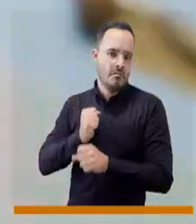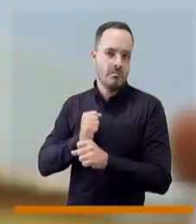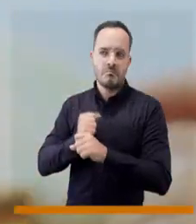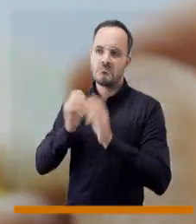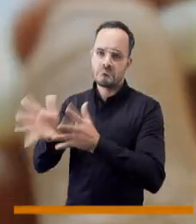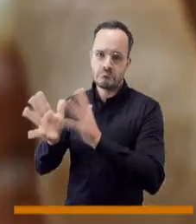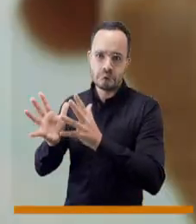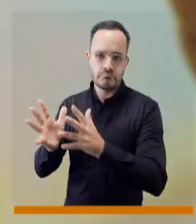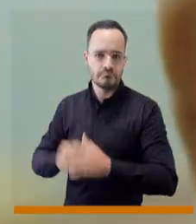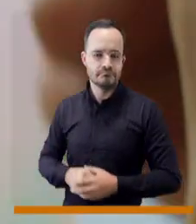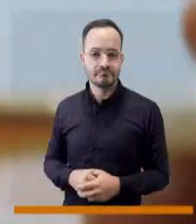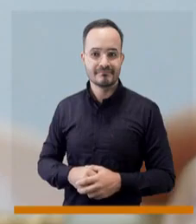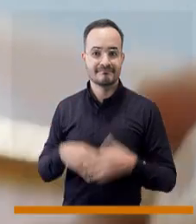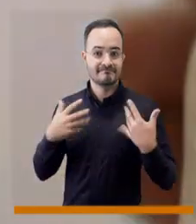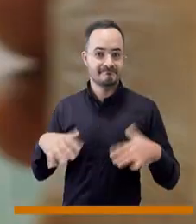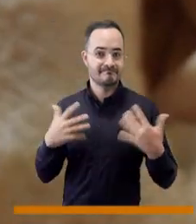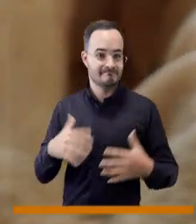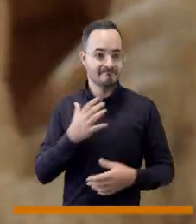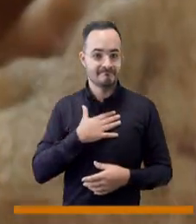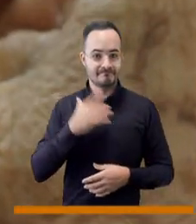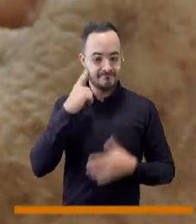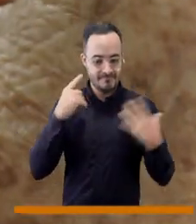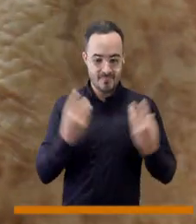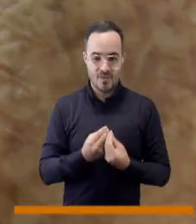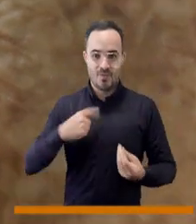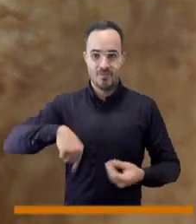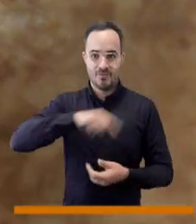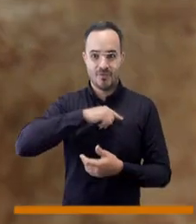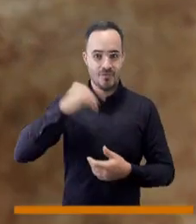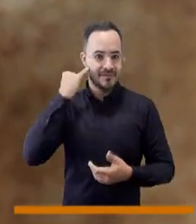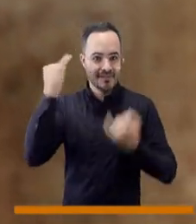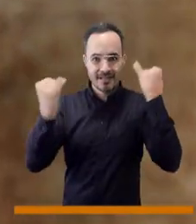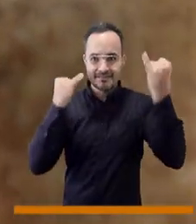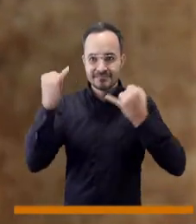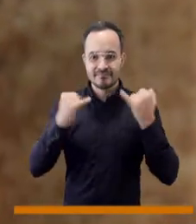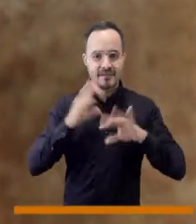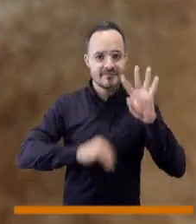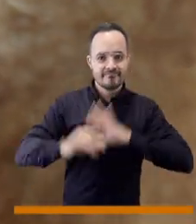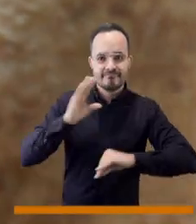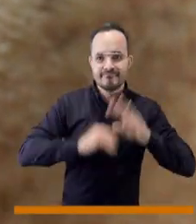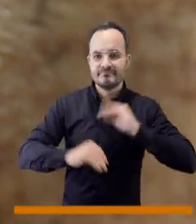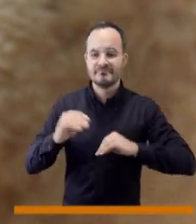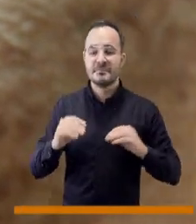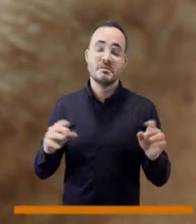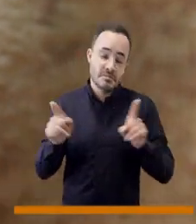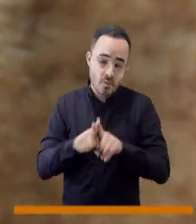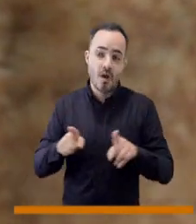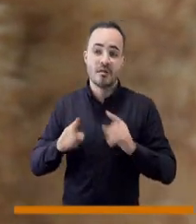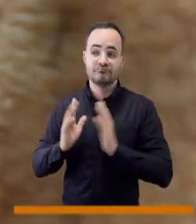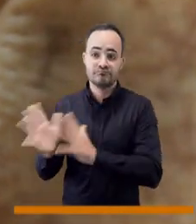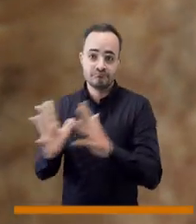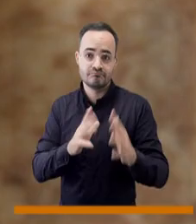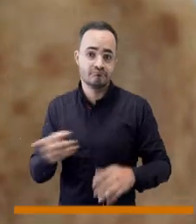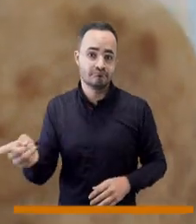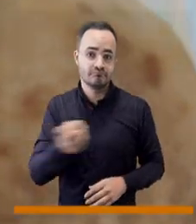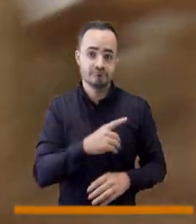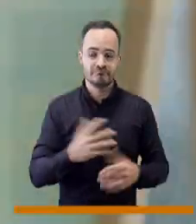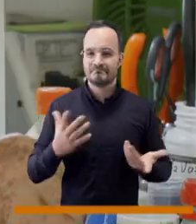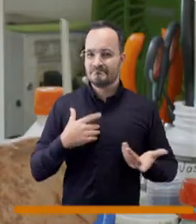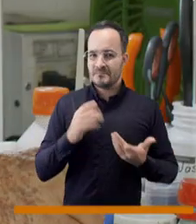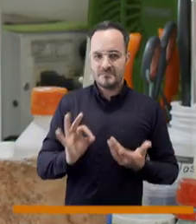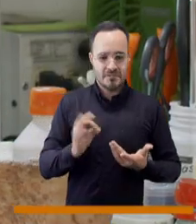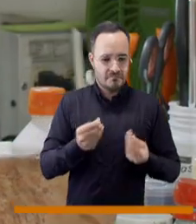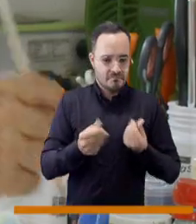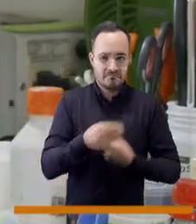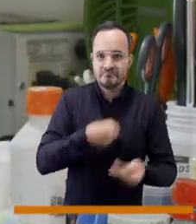y todo viene de nosotros, del grupo que tenemos, de aprender y de enseñar también.